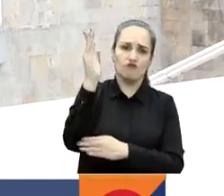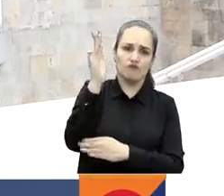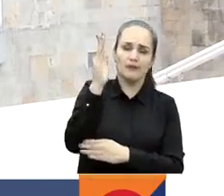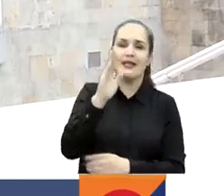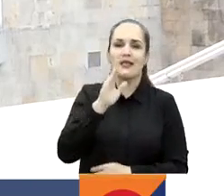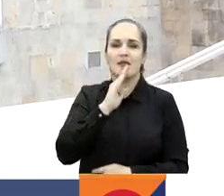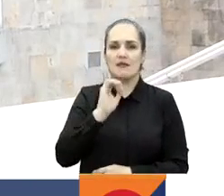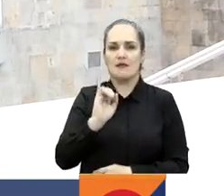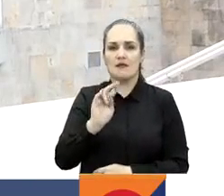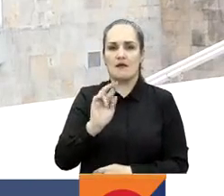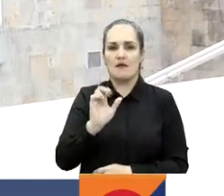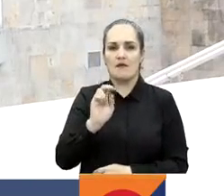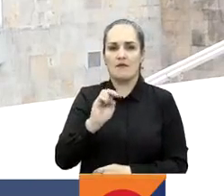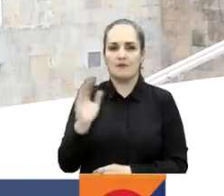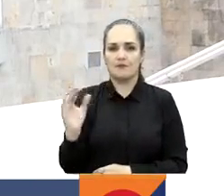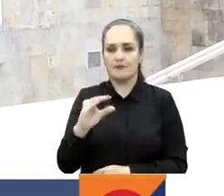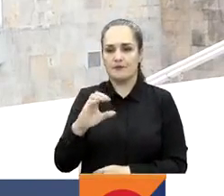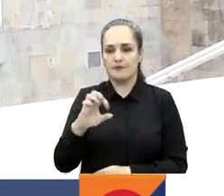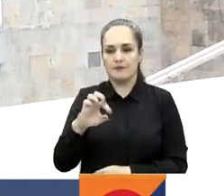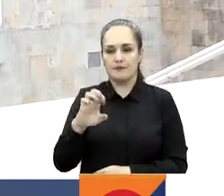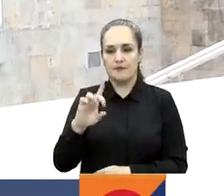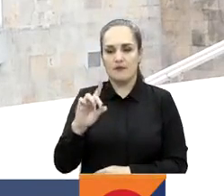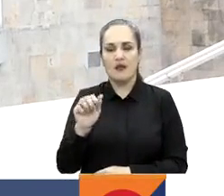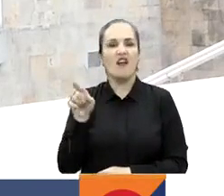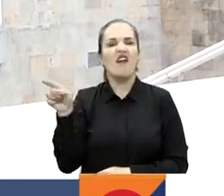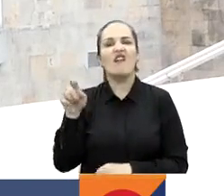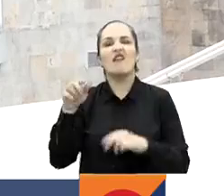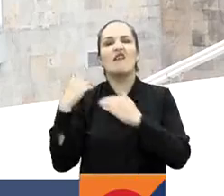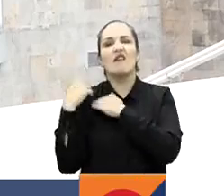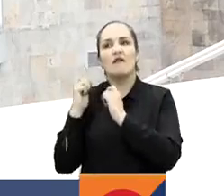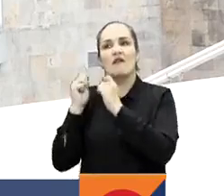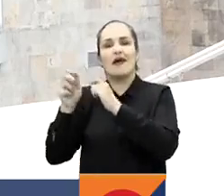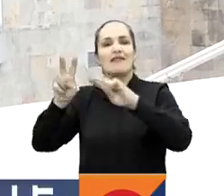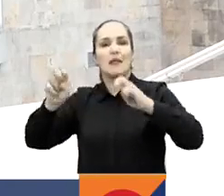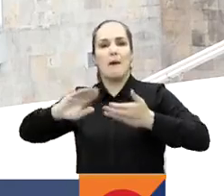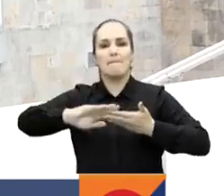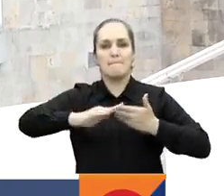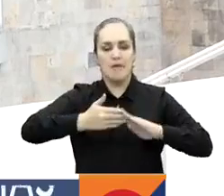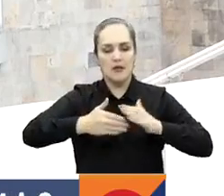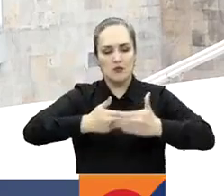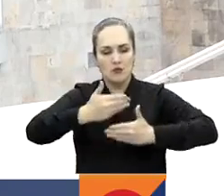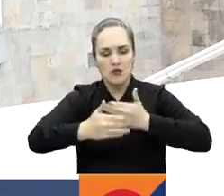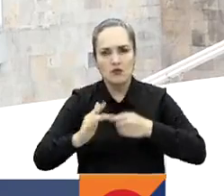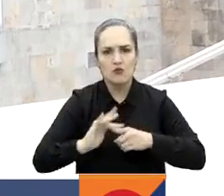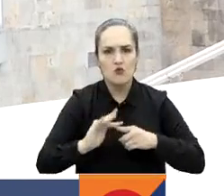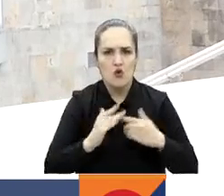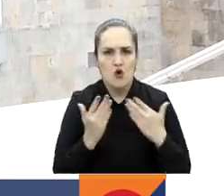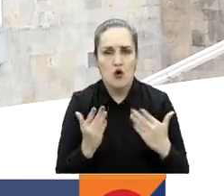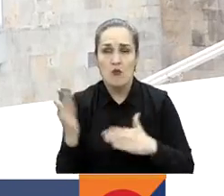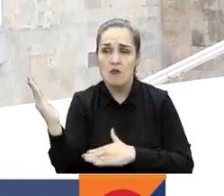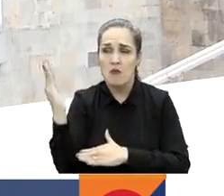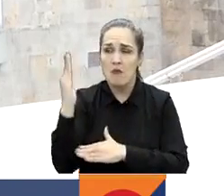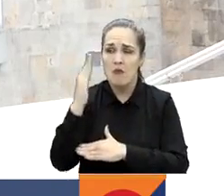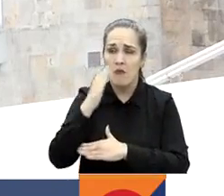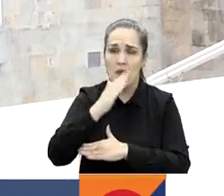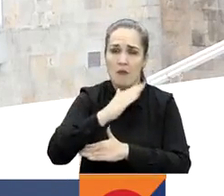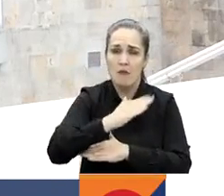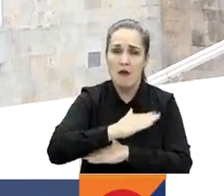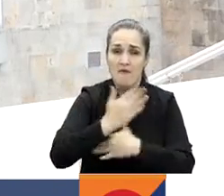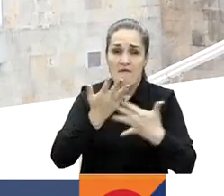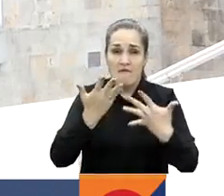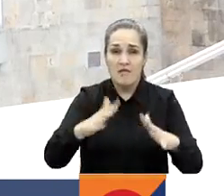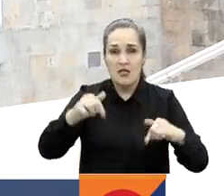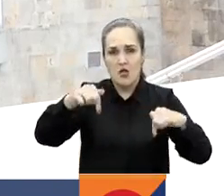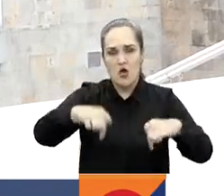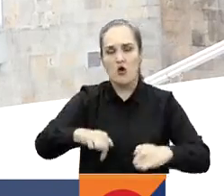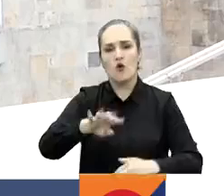tema del proceso de paz, cómo se va a seguir implementando en el nuevo gobierno, y se espera que finalice esta jornada y la última el día de hoy